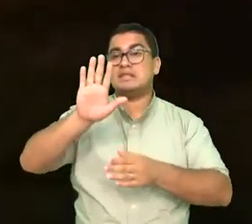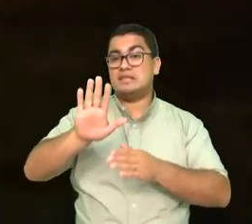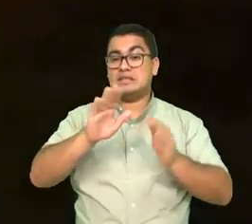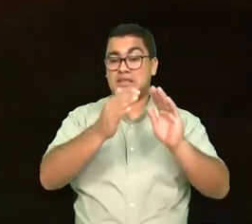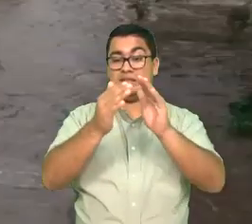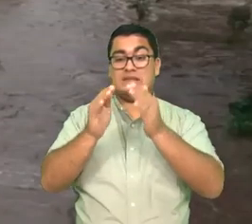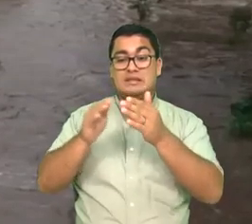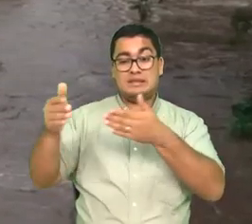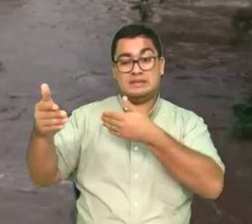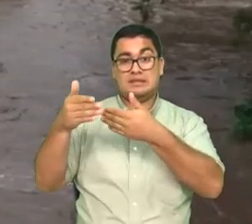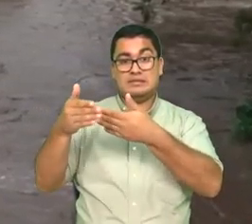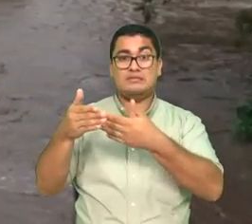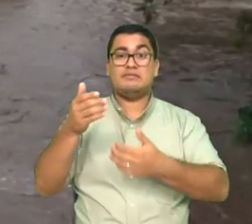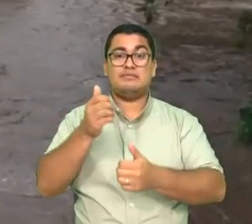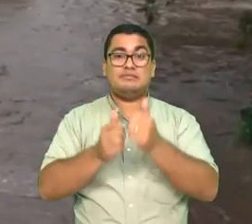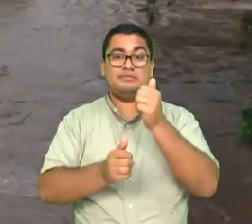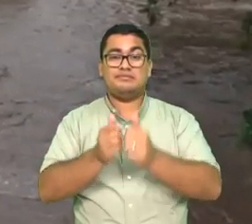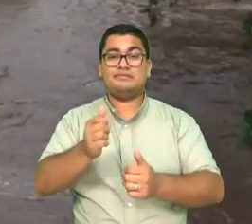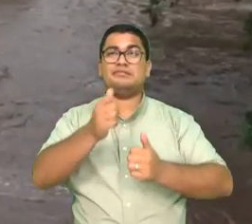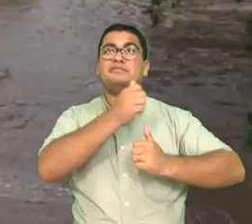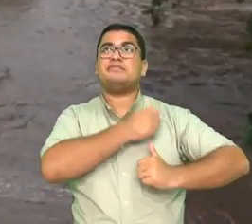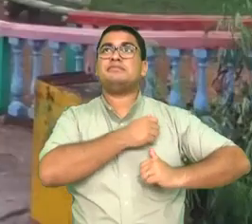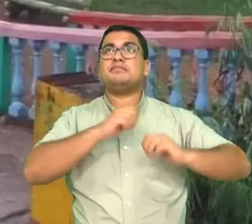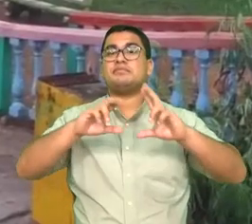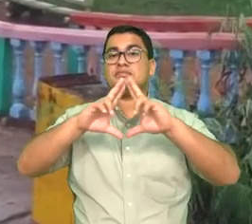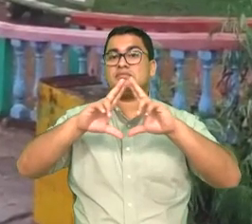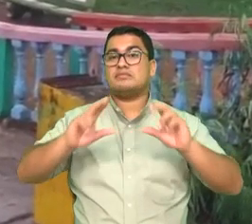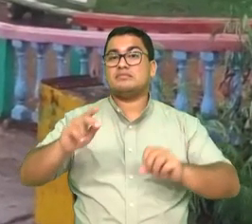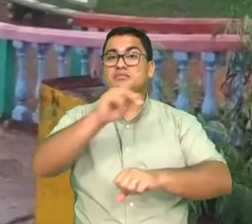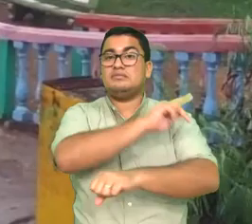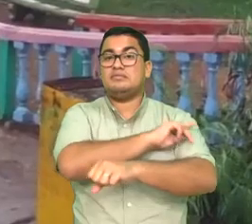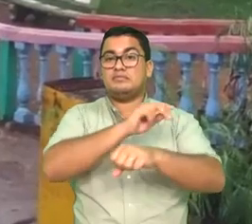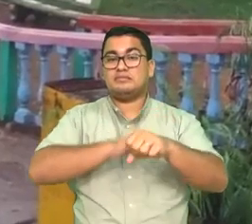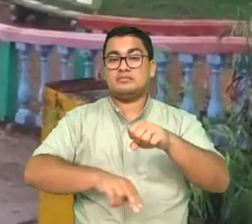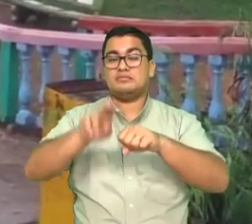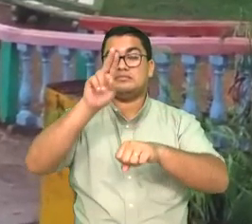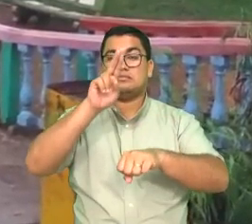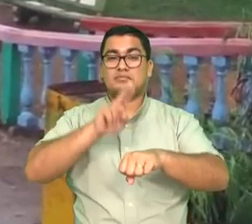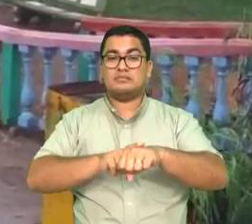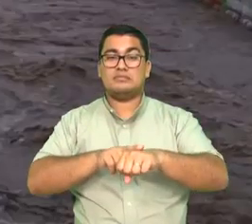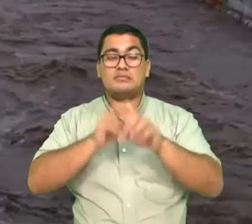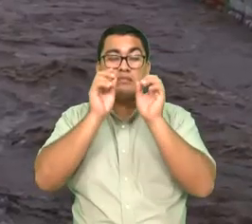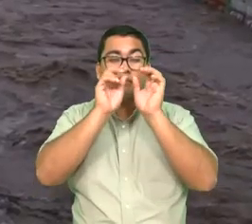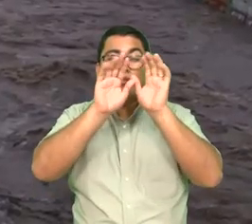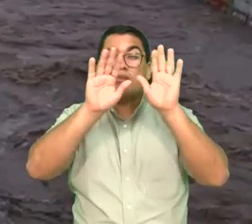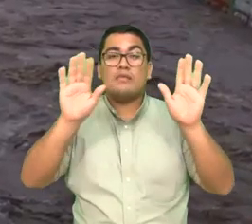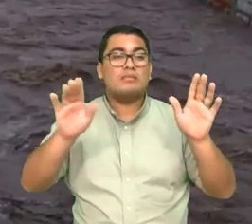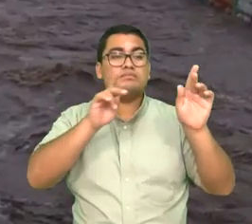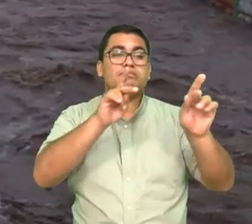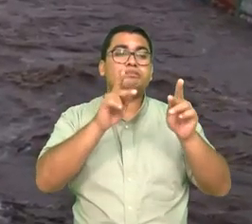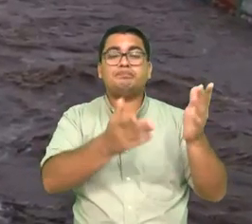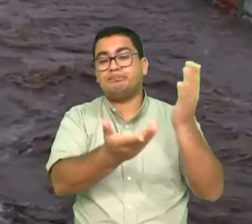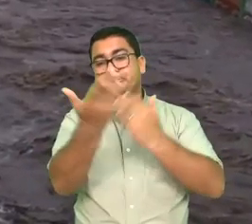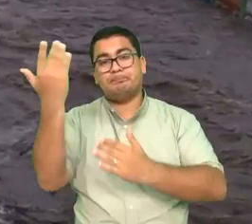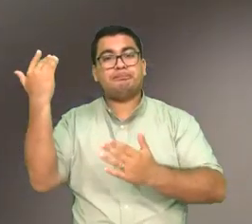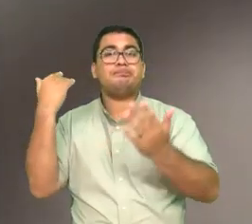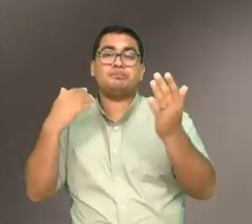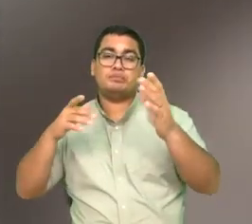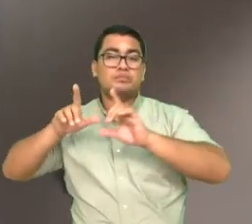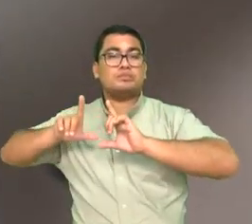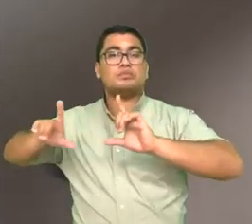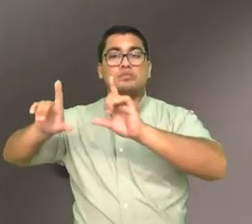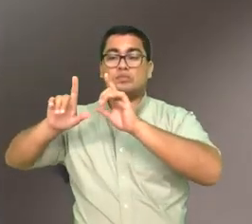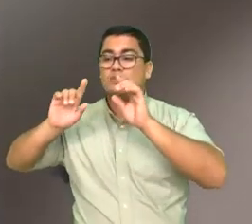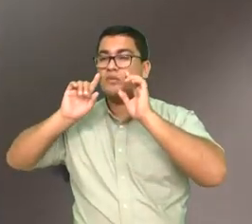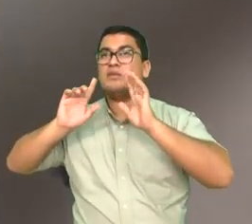a este afluente. Por ello, el Ejército de Nicaragua y la Policía Nacional evacuó desde tempranas horas a los habitantes de esta zona.